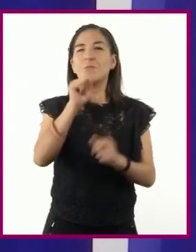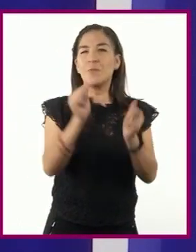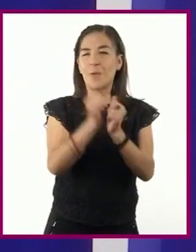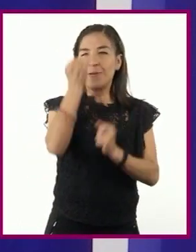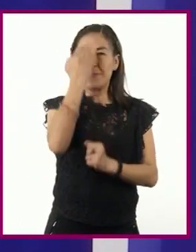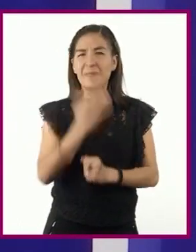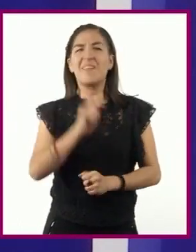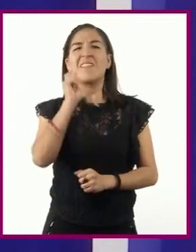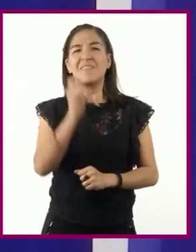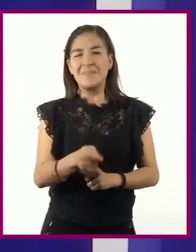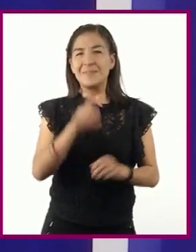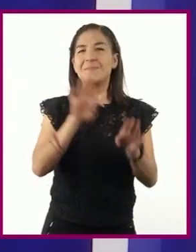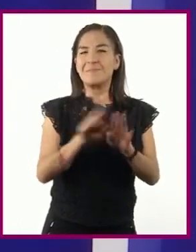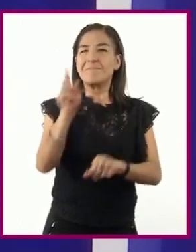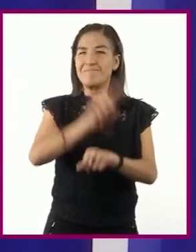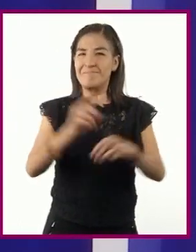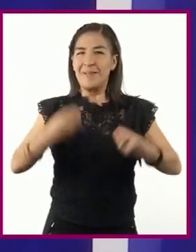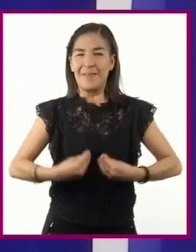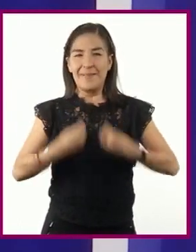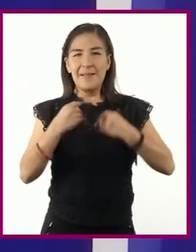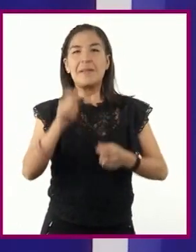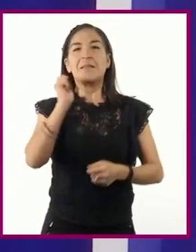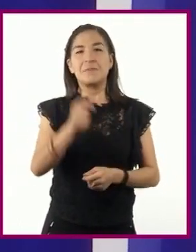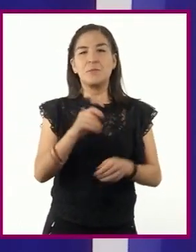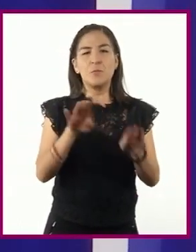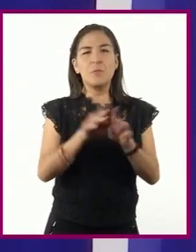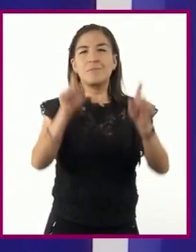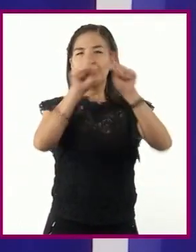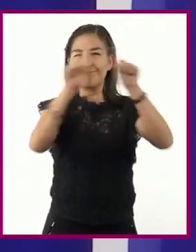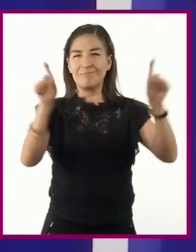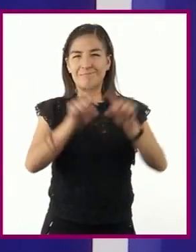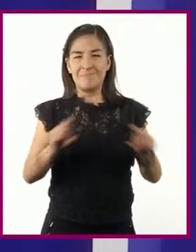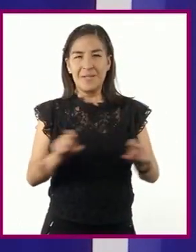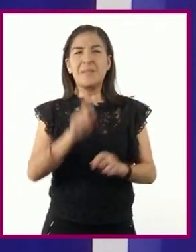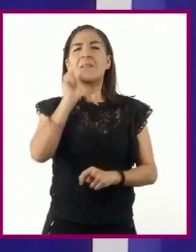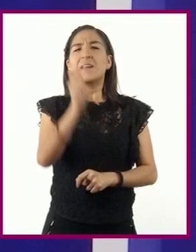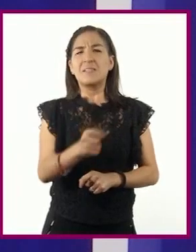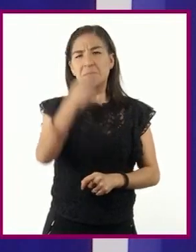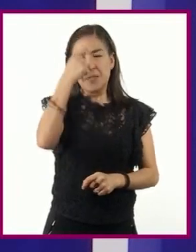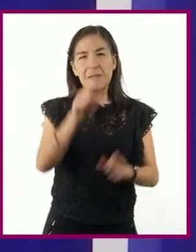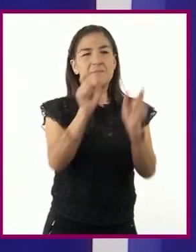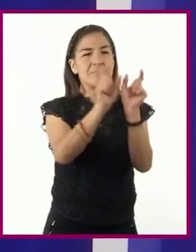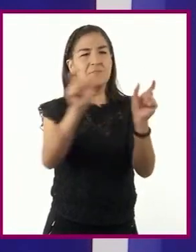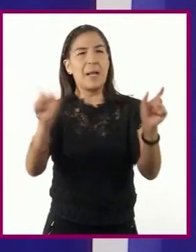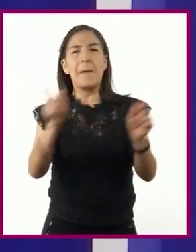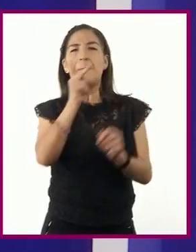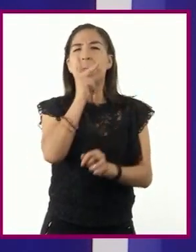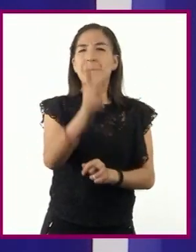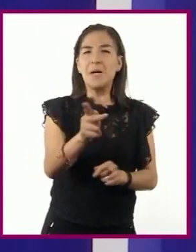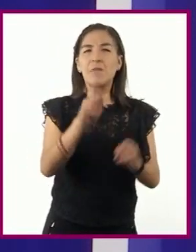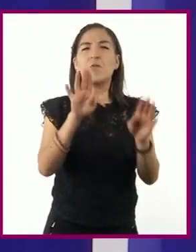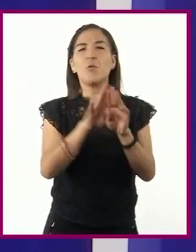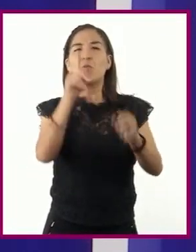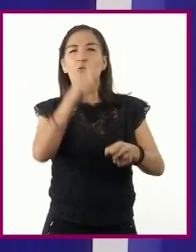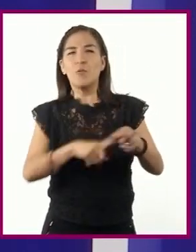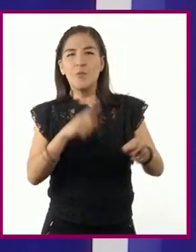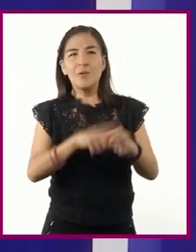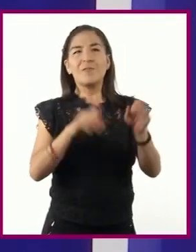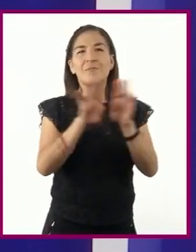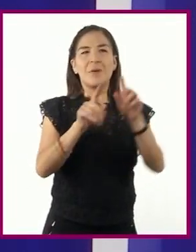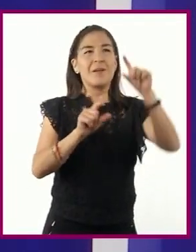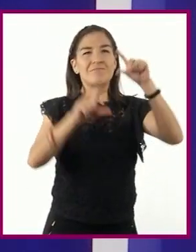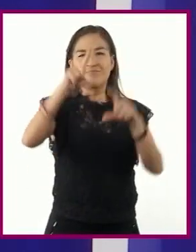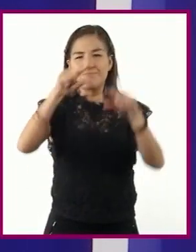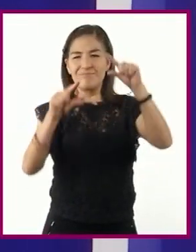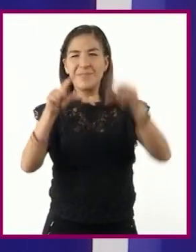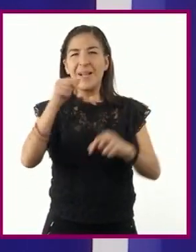que así es, pues en los enunciados, por ejemplo, suelen jugar con la tipografía, con los colores y tamaños de